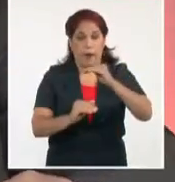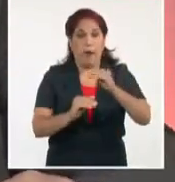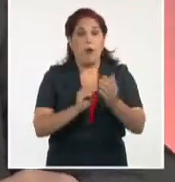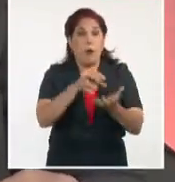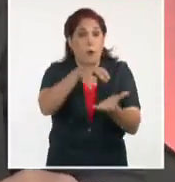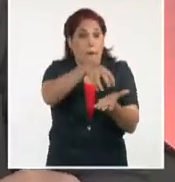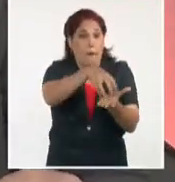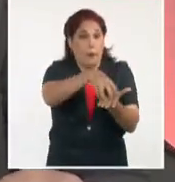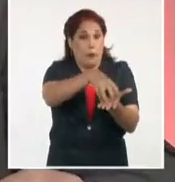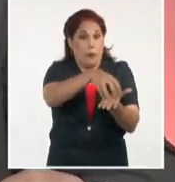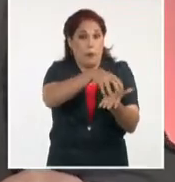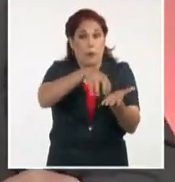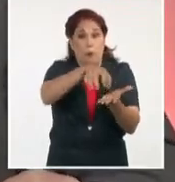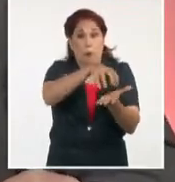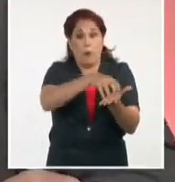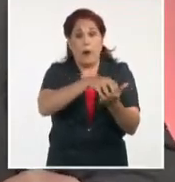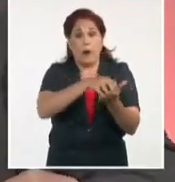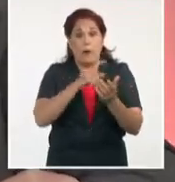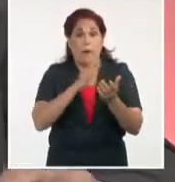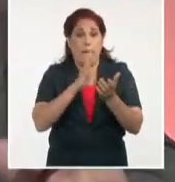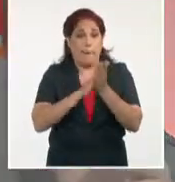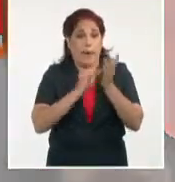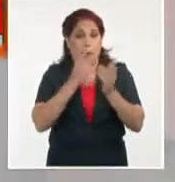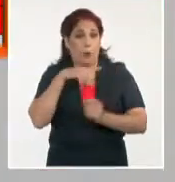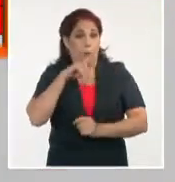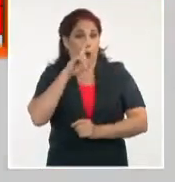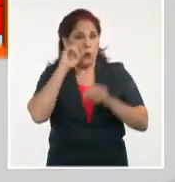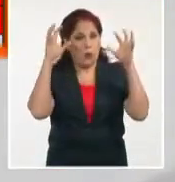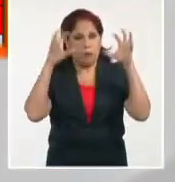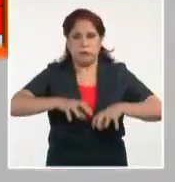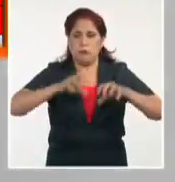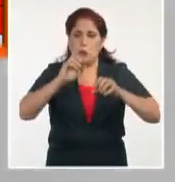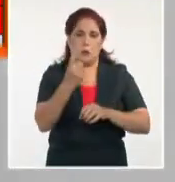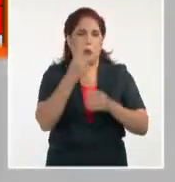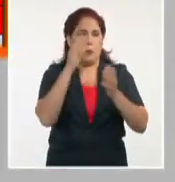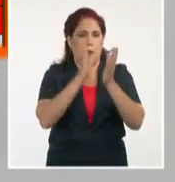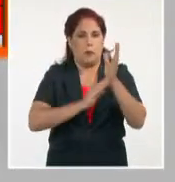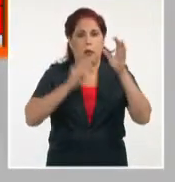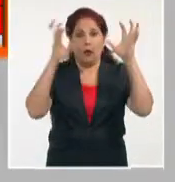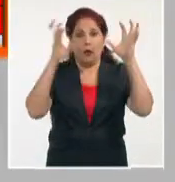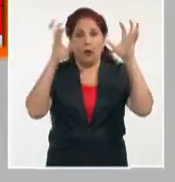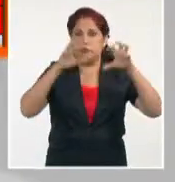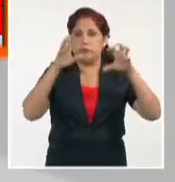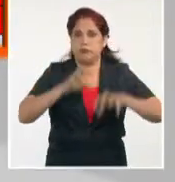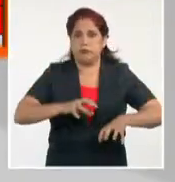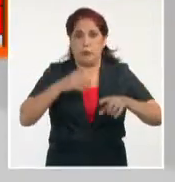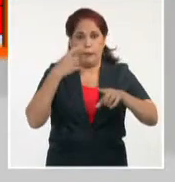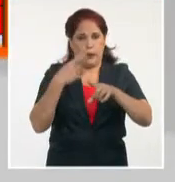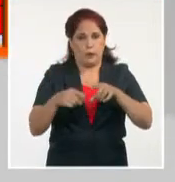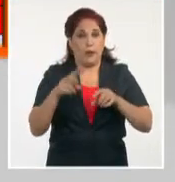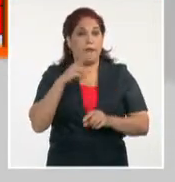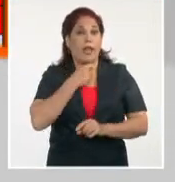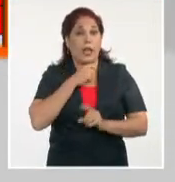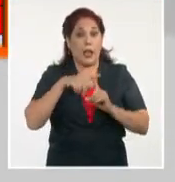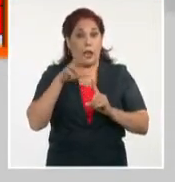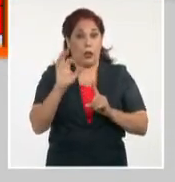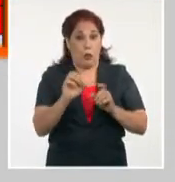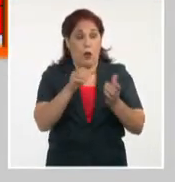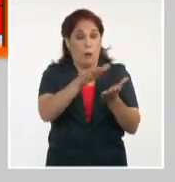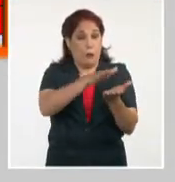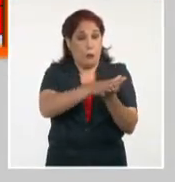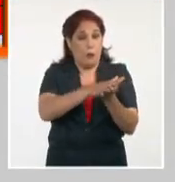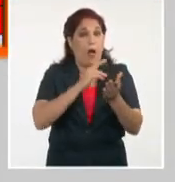llovió mucho. Y cuando vamos a la cuenca, que es lo más importante, en la cuenca ha llovido el 97% de la